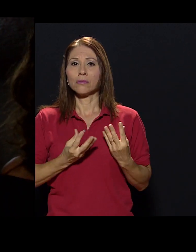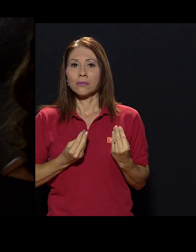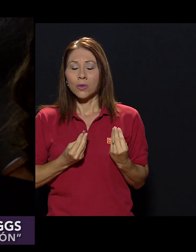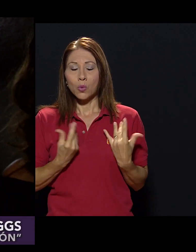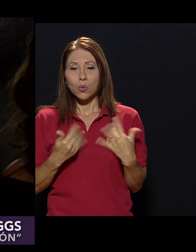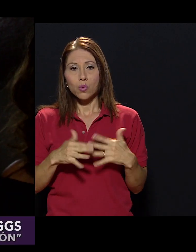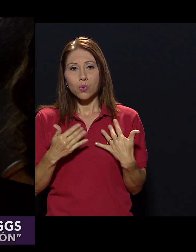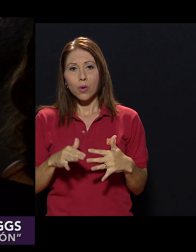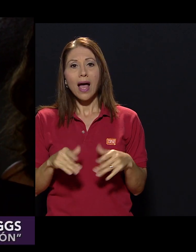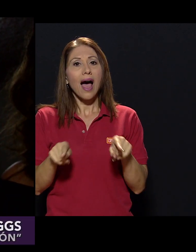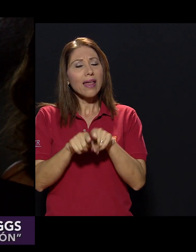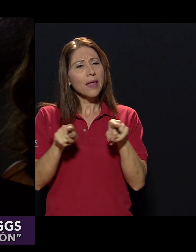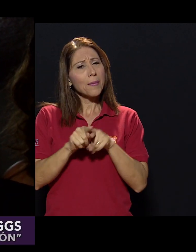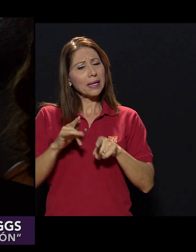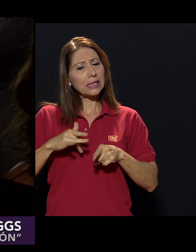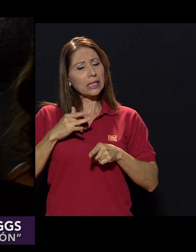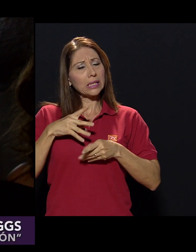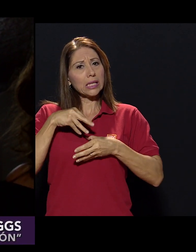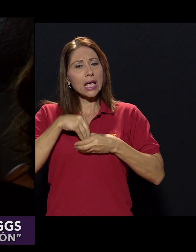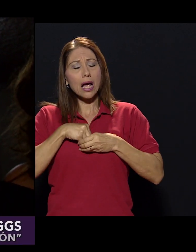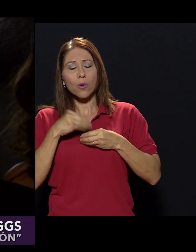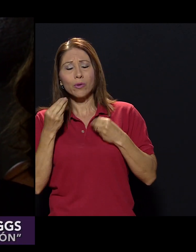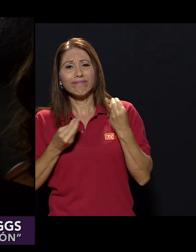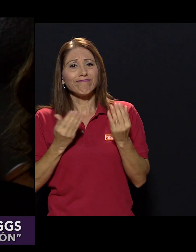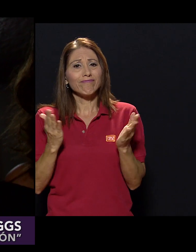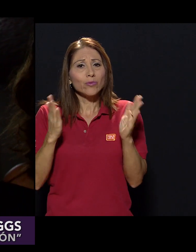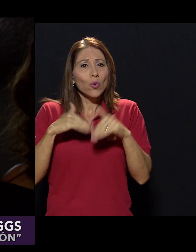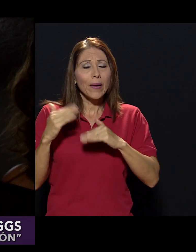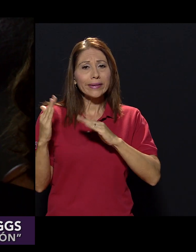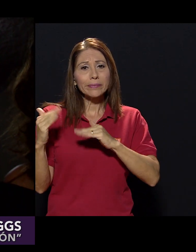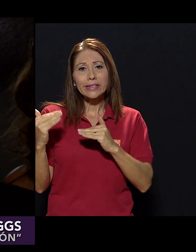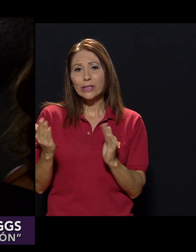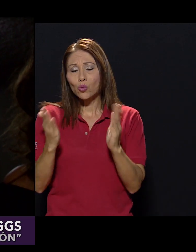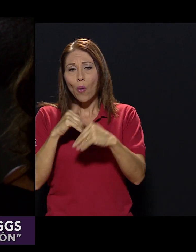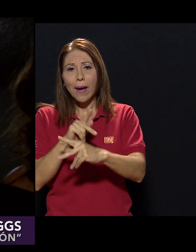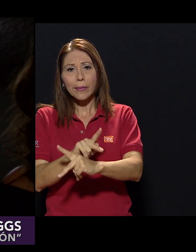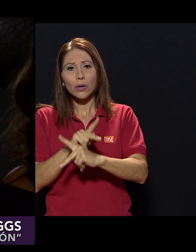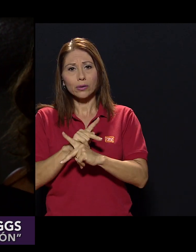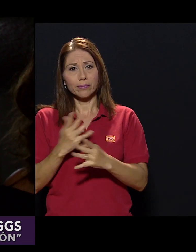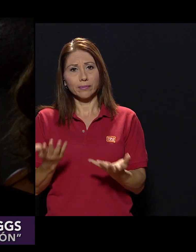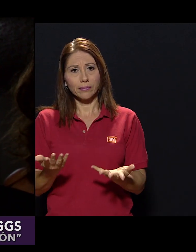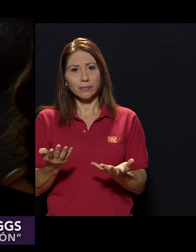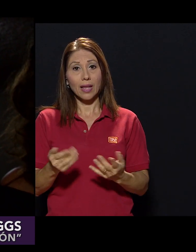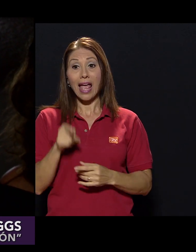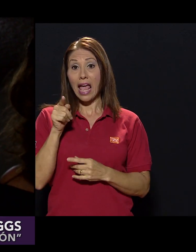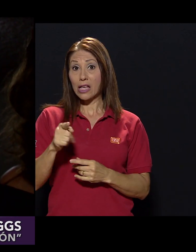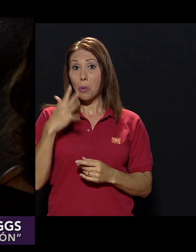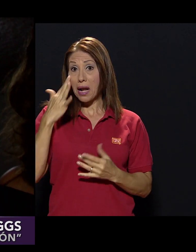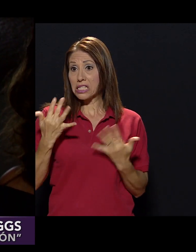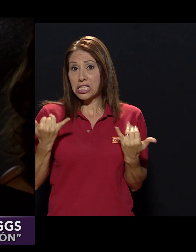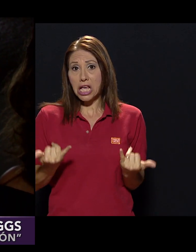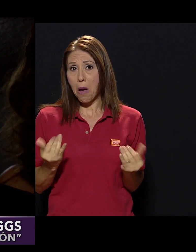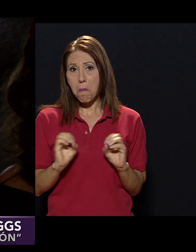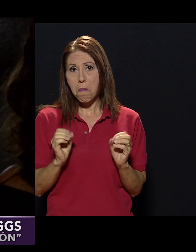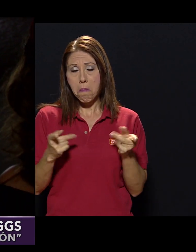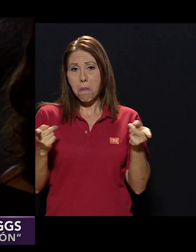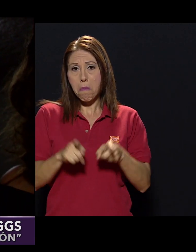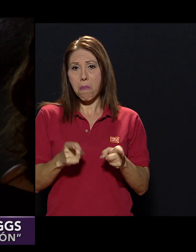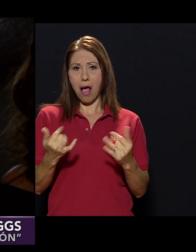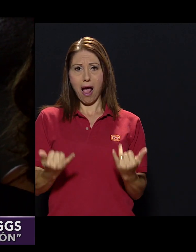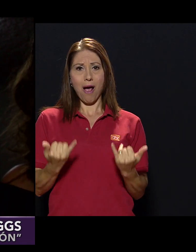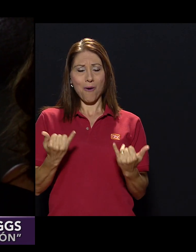Para empezar Era atemorizante Además Se tenía un sentimiento De desesperanza Y